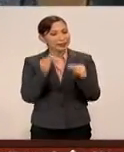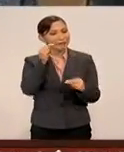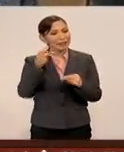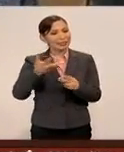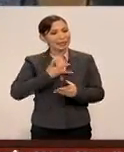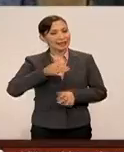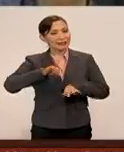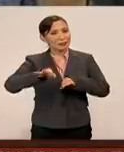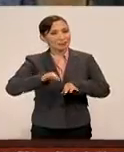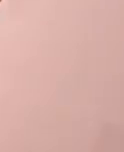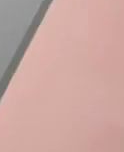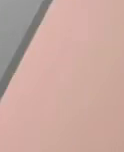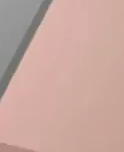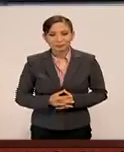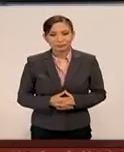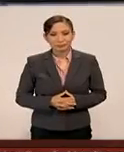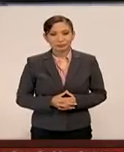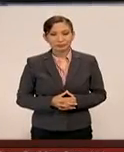nivel que tengan.